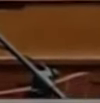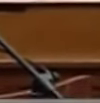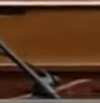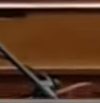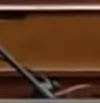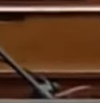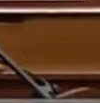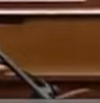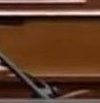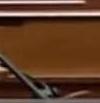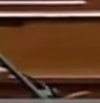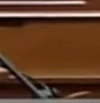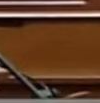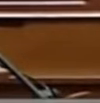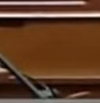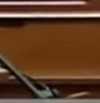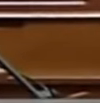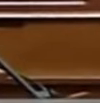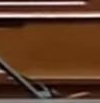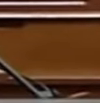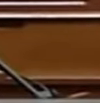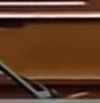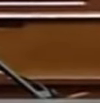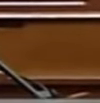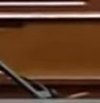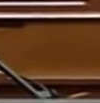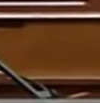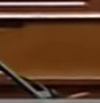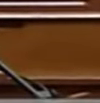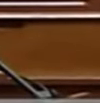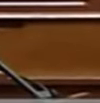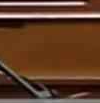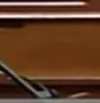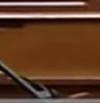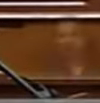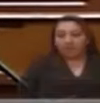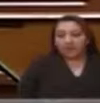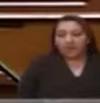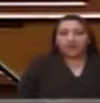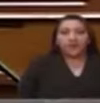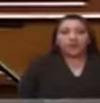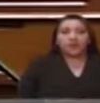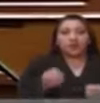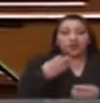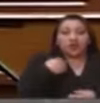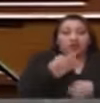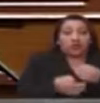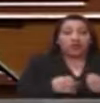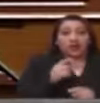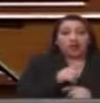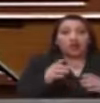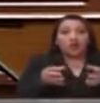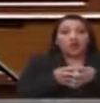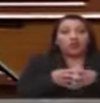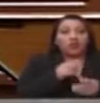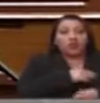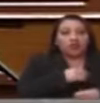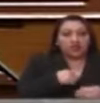hablado. Ahora, antes de entrar a cada sector, sí quiero responder